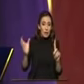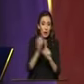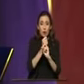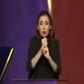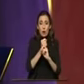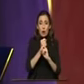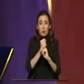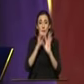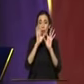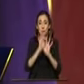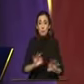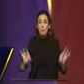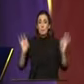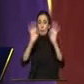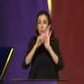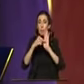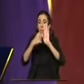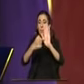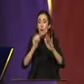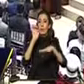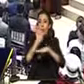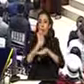señal para la patria.